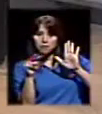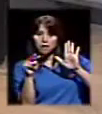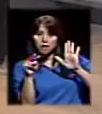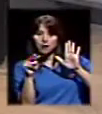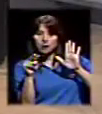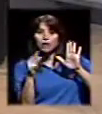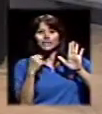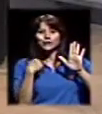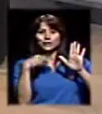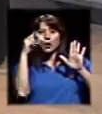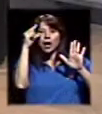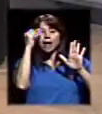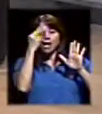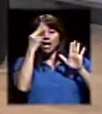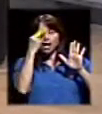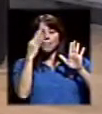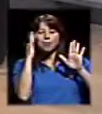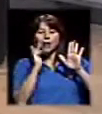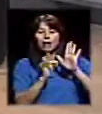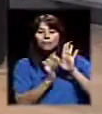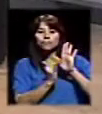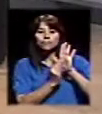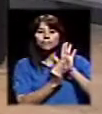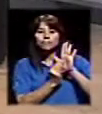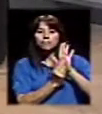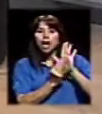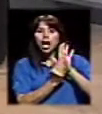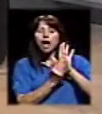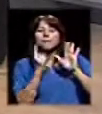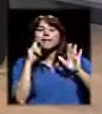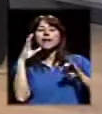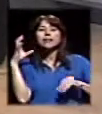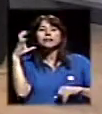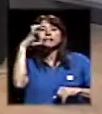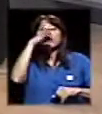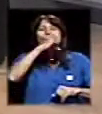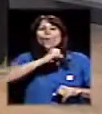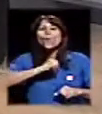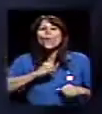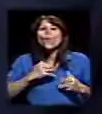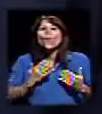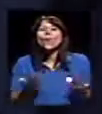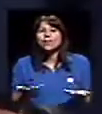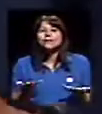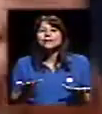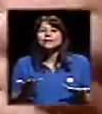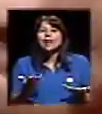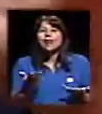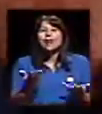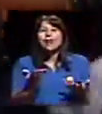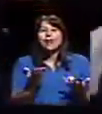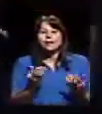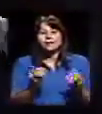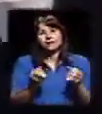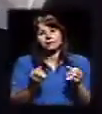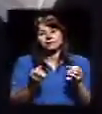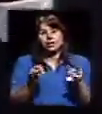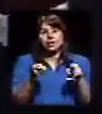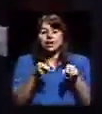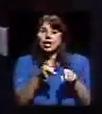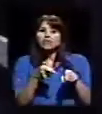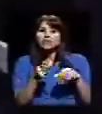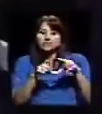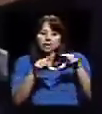ojos para hacer esto, puede hacerse con con todos los demás, pero vean